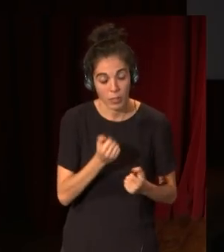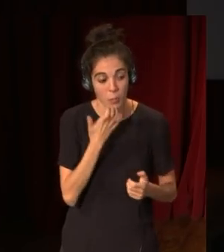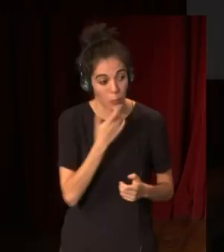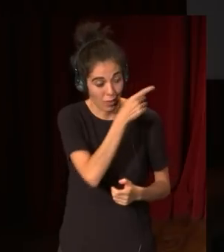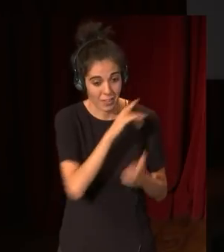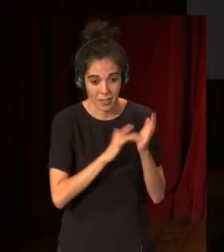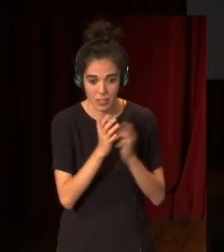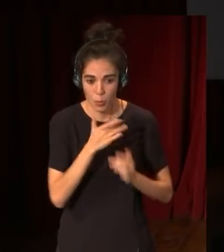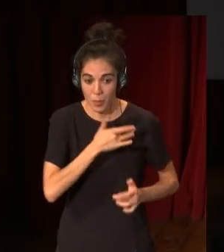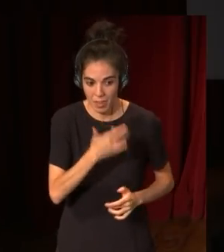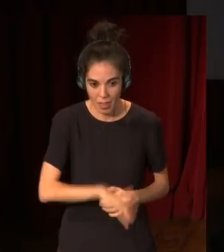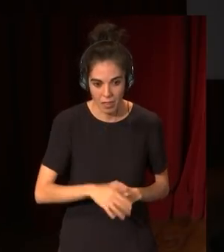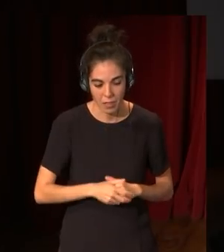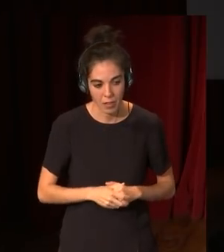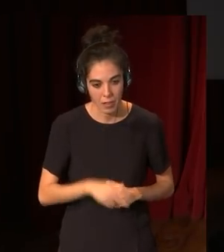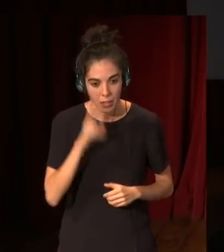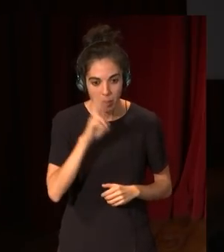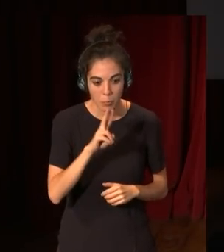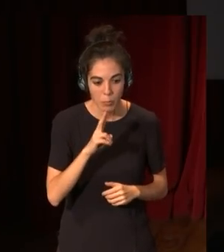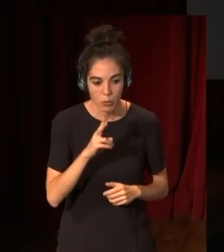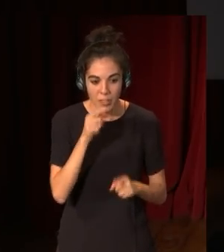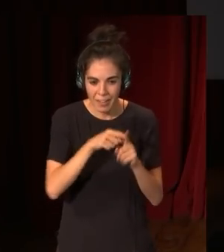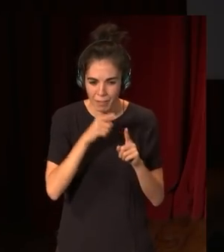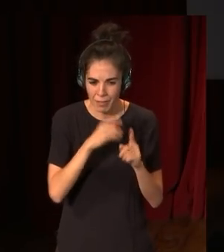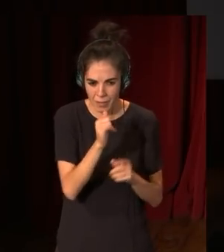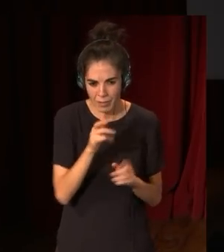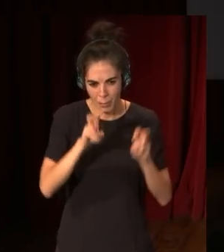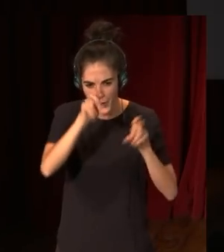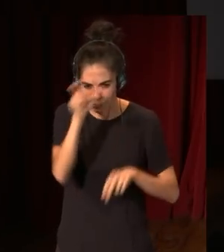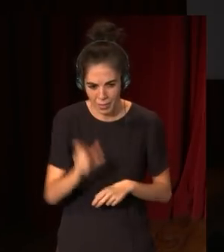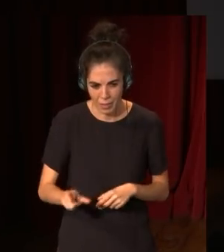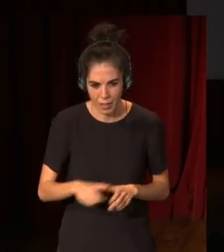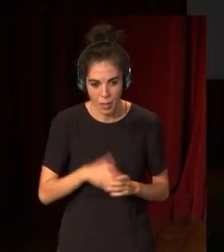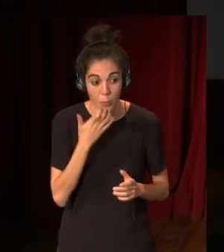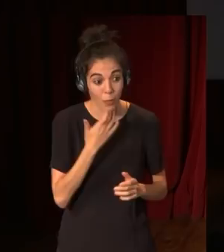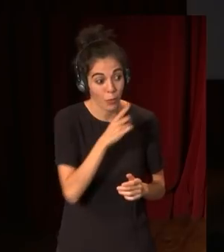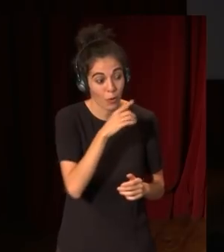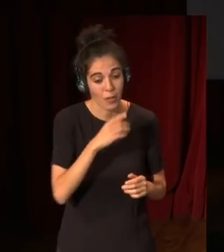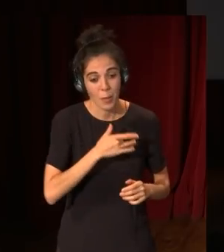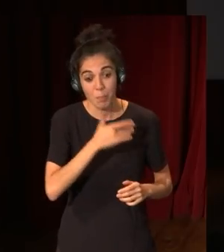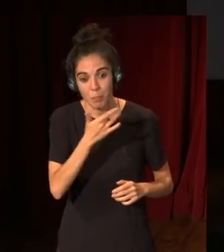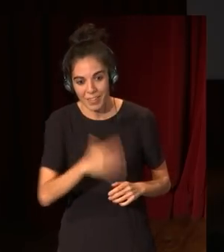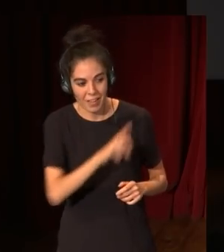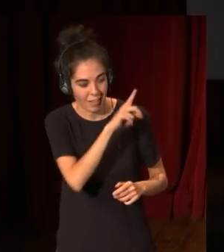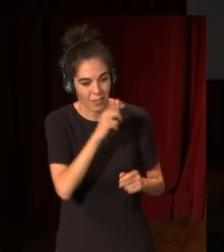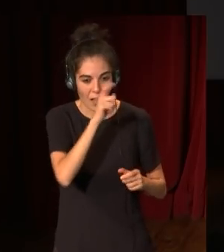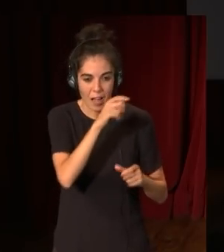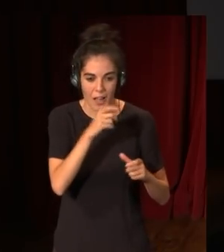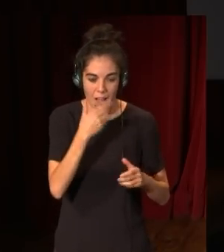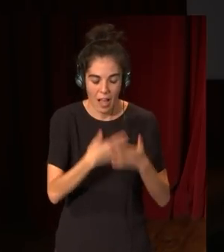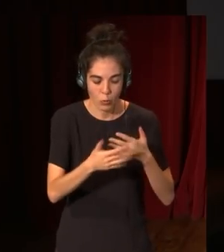tiene precisamente algunos referentes en el mundo italiano como esta pieza de antonio de messina o también